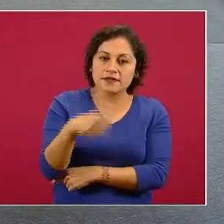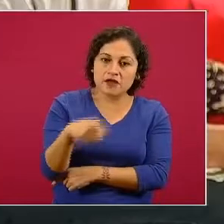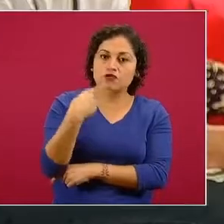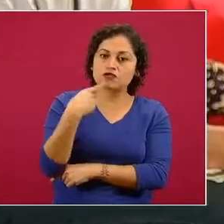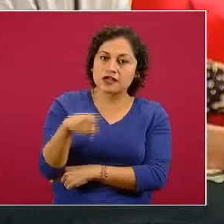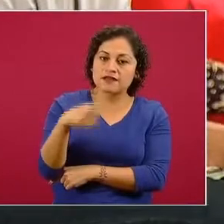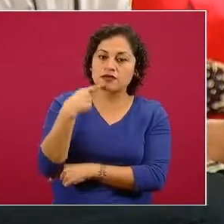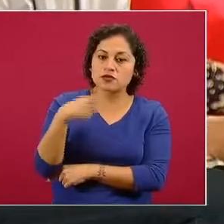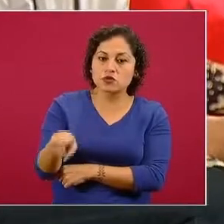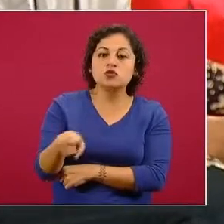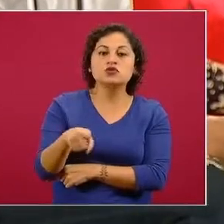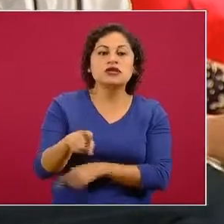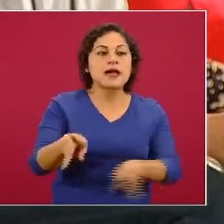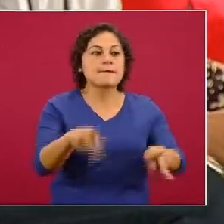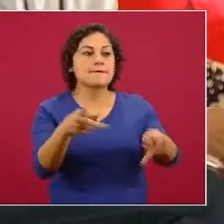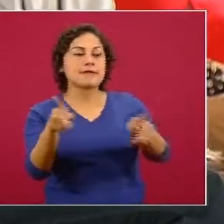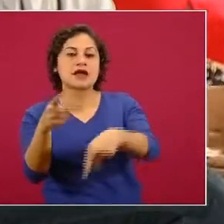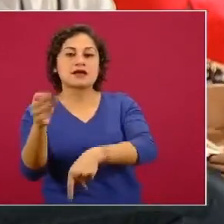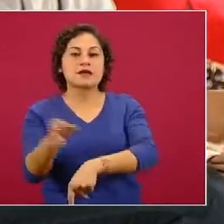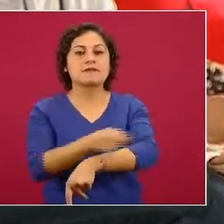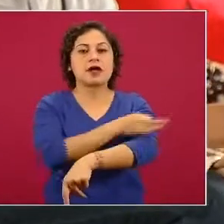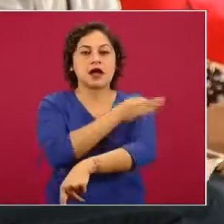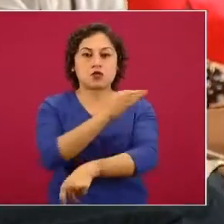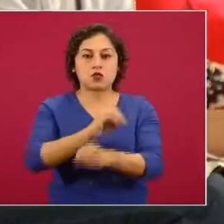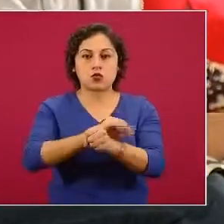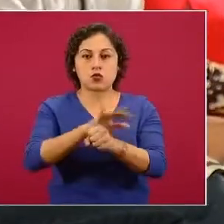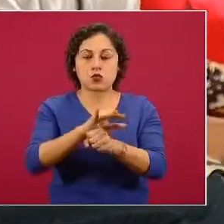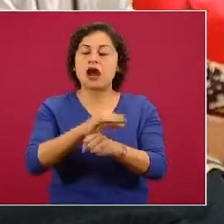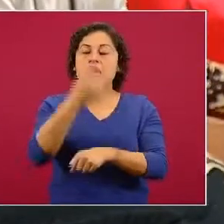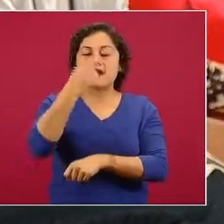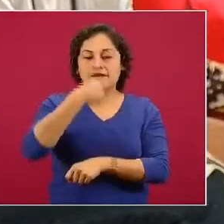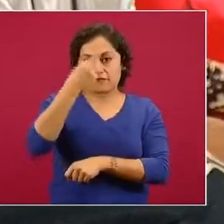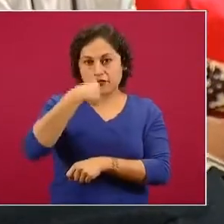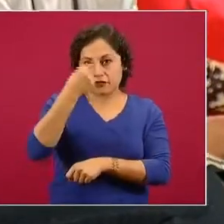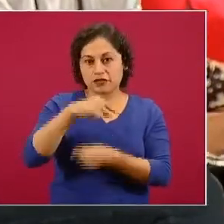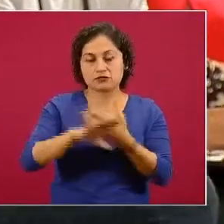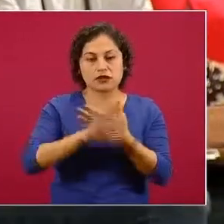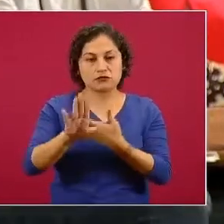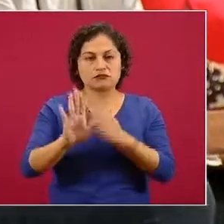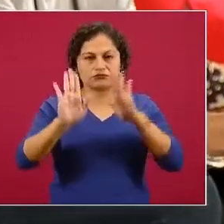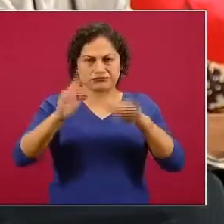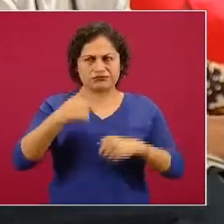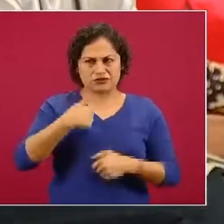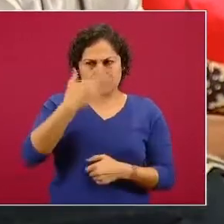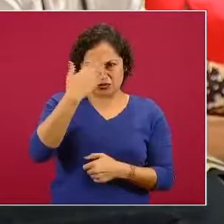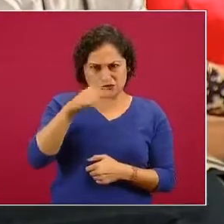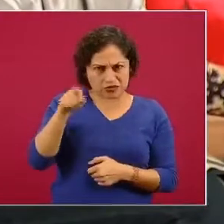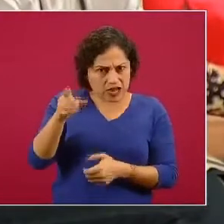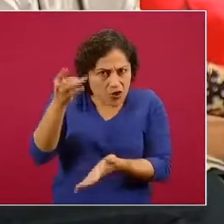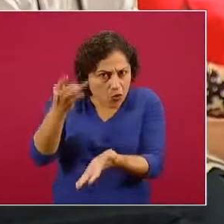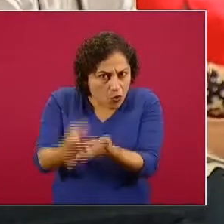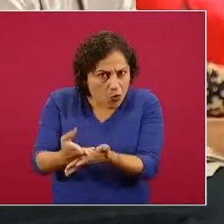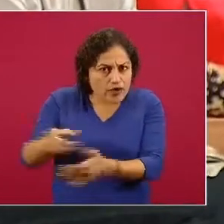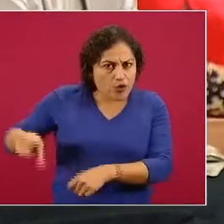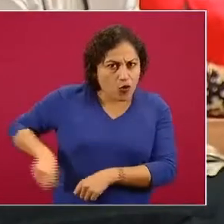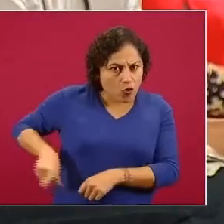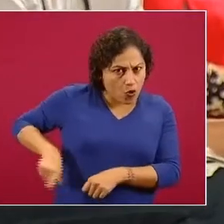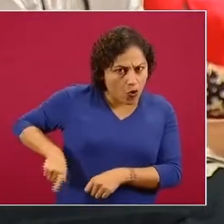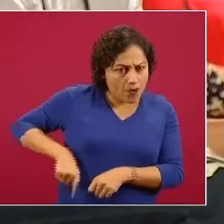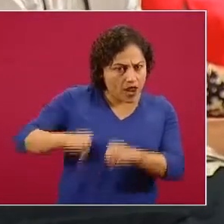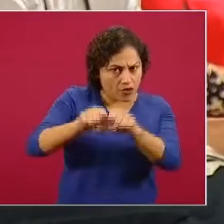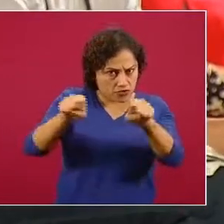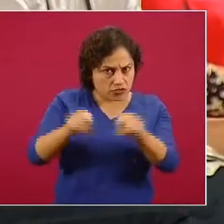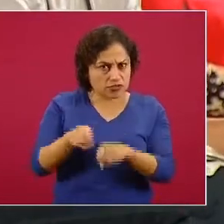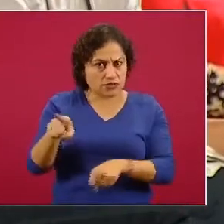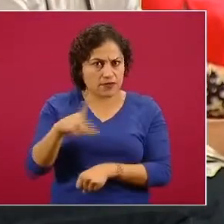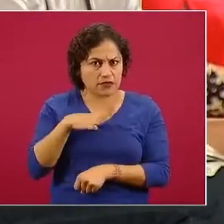vacuna contra influenza, que entiendo solo el sector público puede tener. Quiero saber si esto está pasando solo con esta vacuna, si